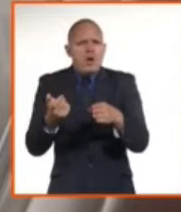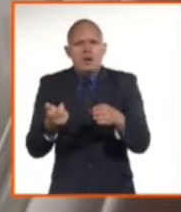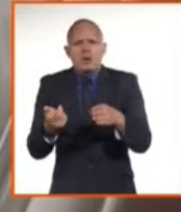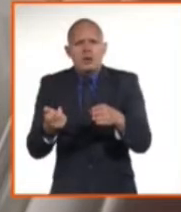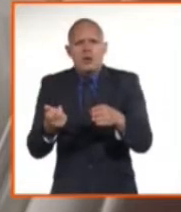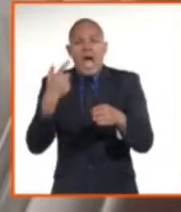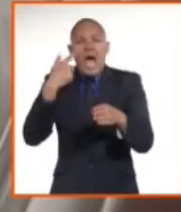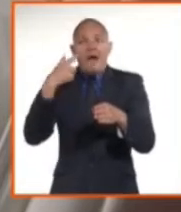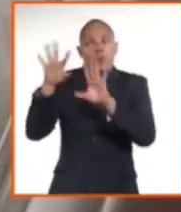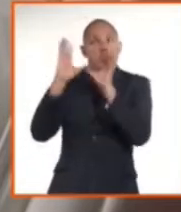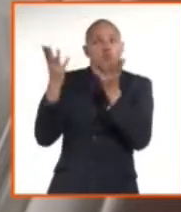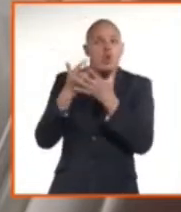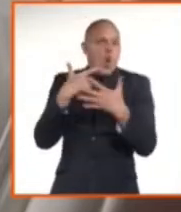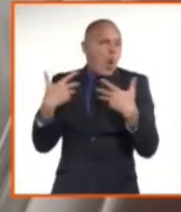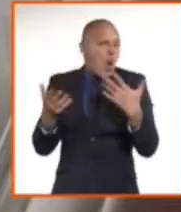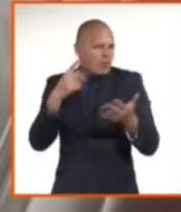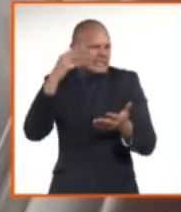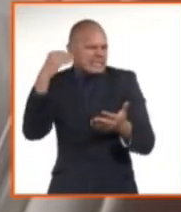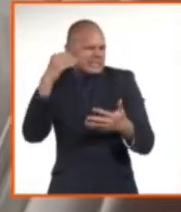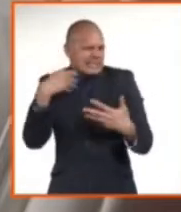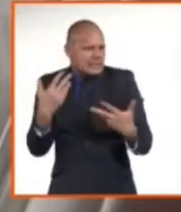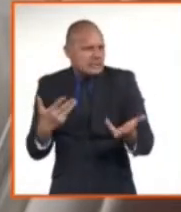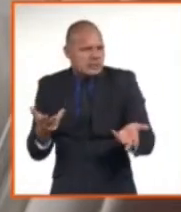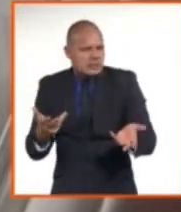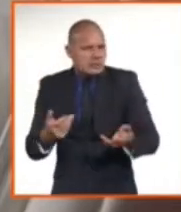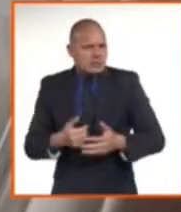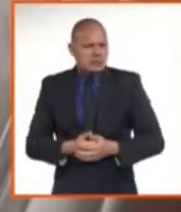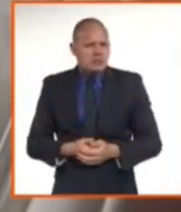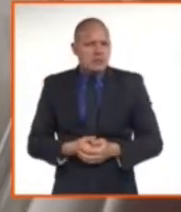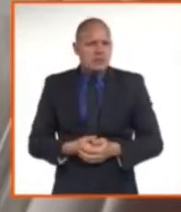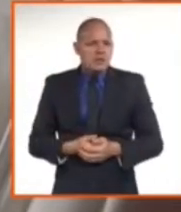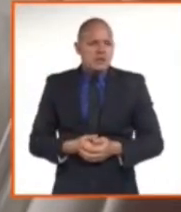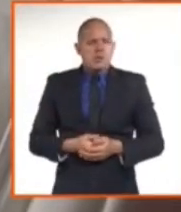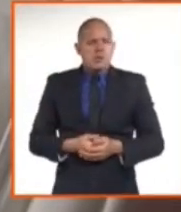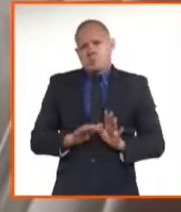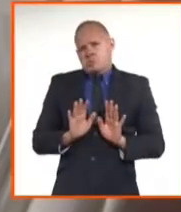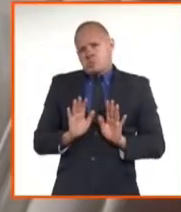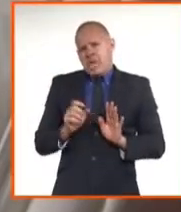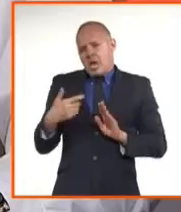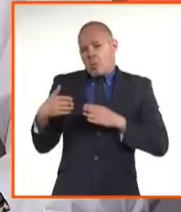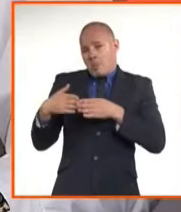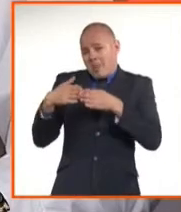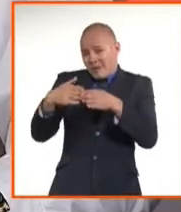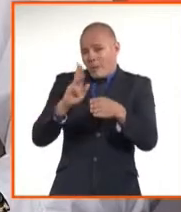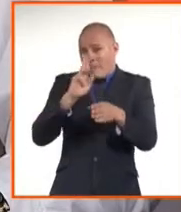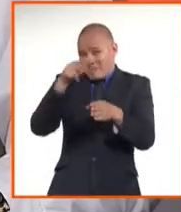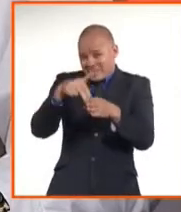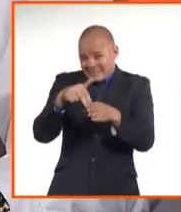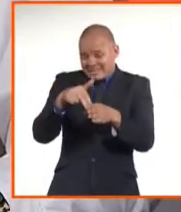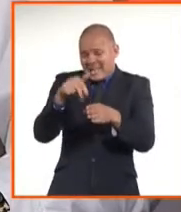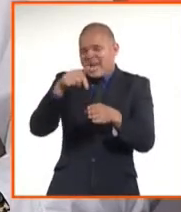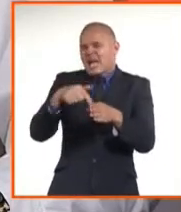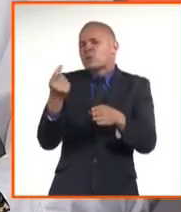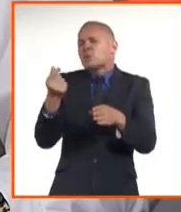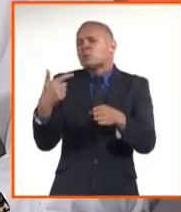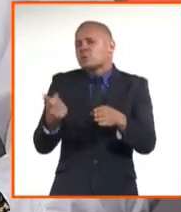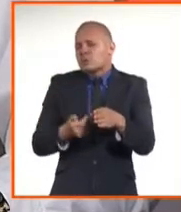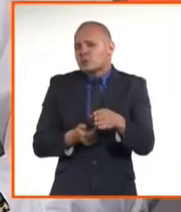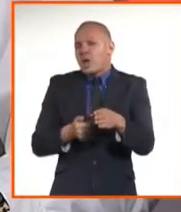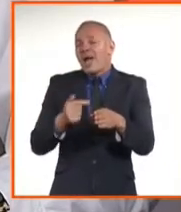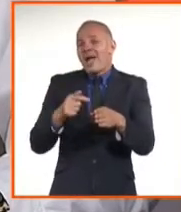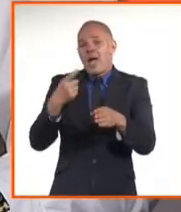en el sistema mundial de venta de petróleo? Bueno, a nosotros nos cuesta casi un 30% más, pero hay que decir